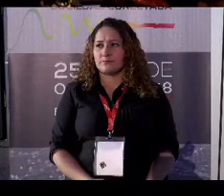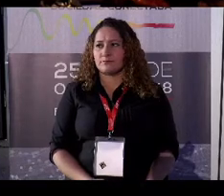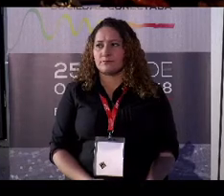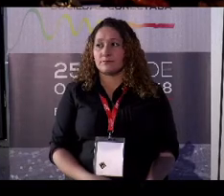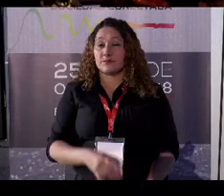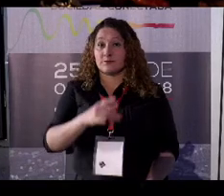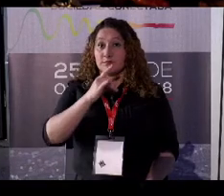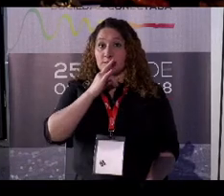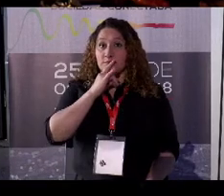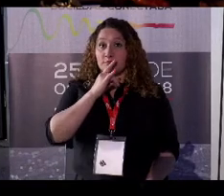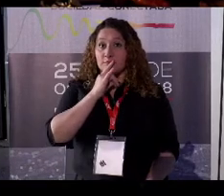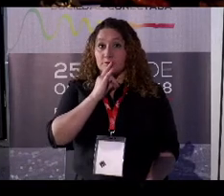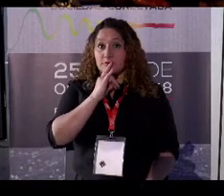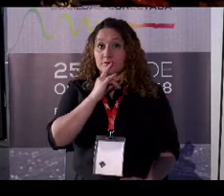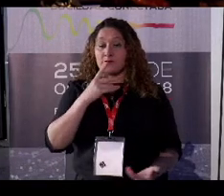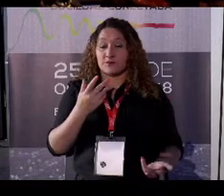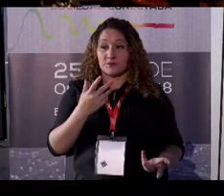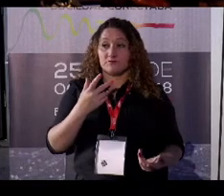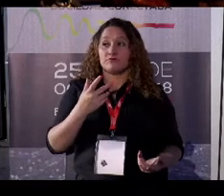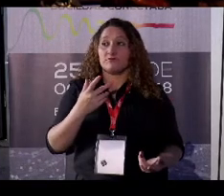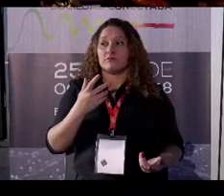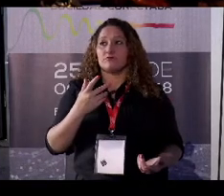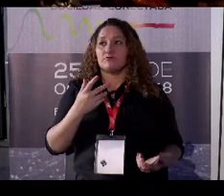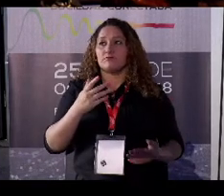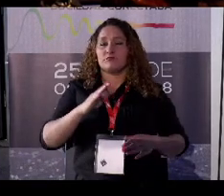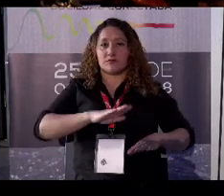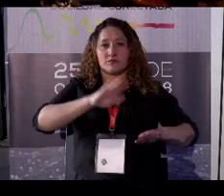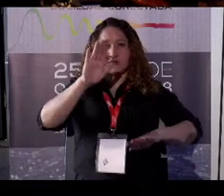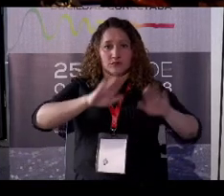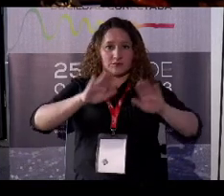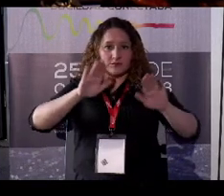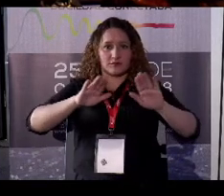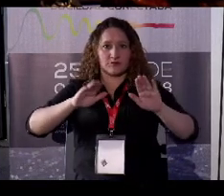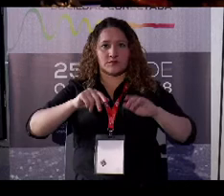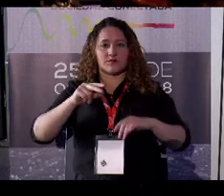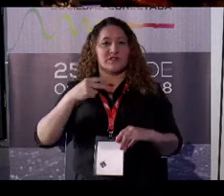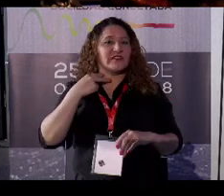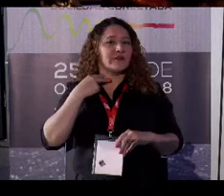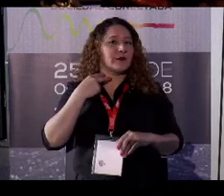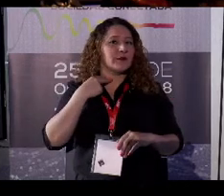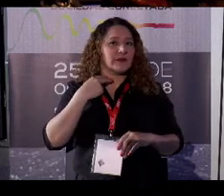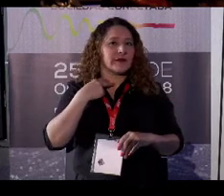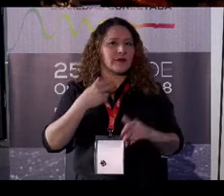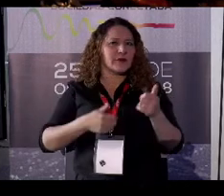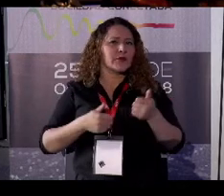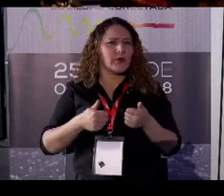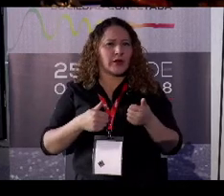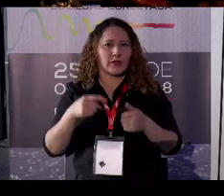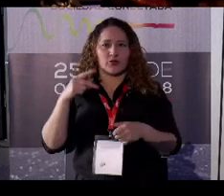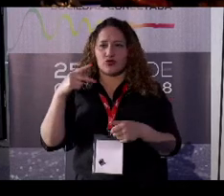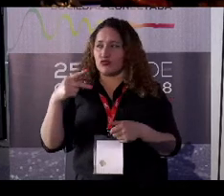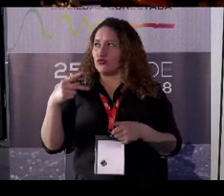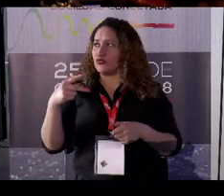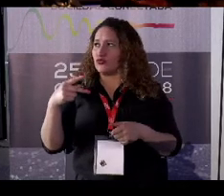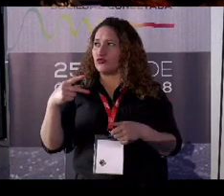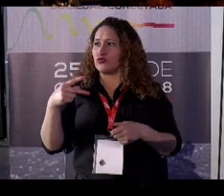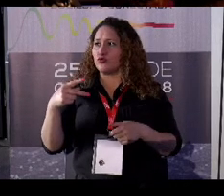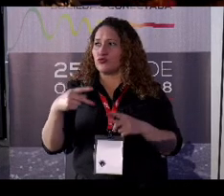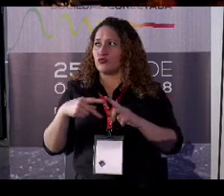Estados Unidos va a subastar en noviembre estas dos bandas